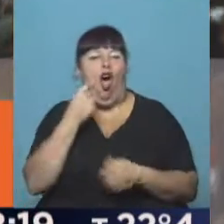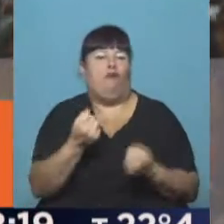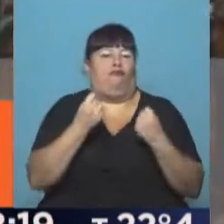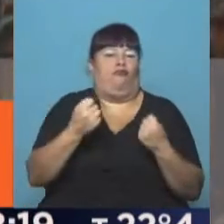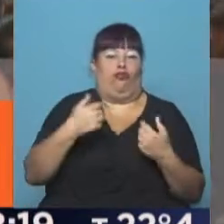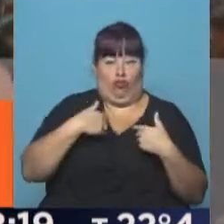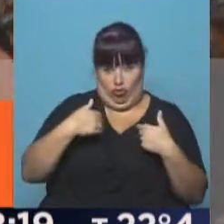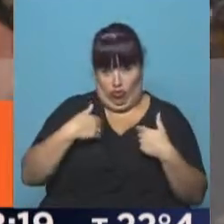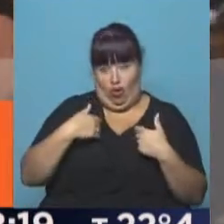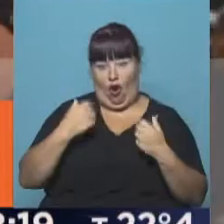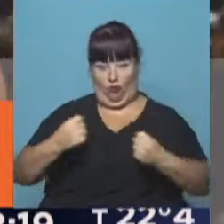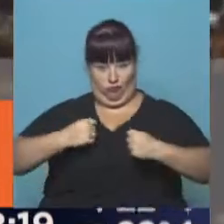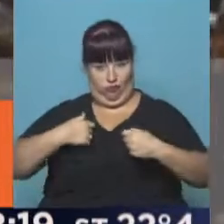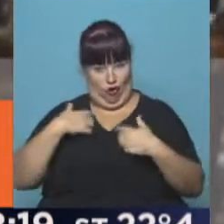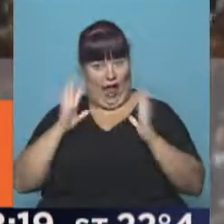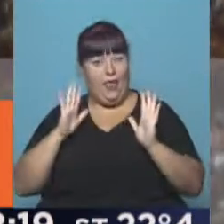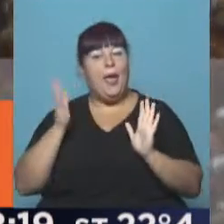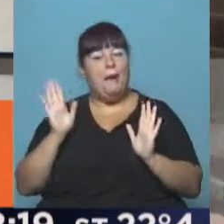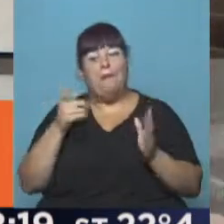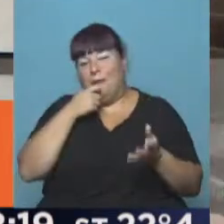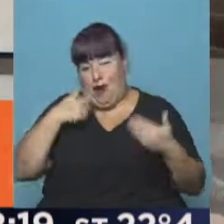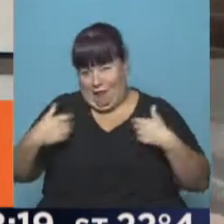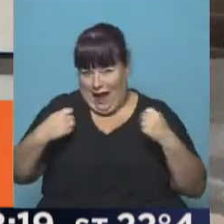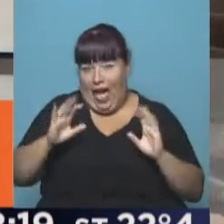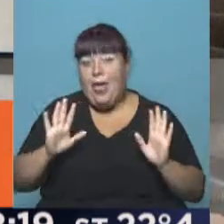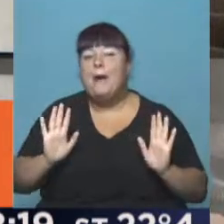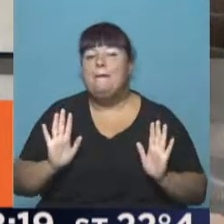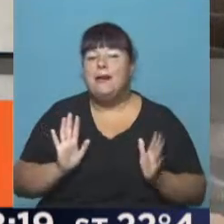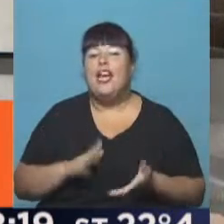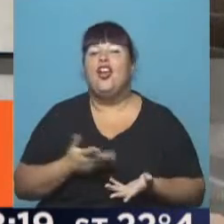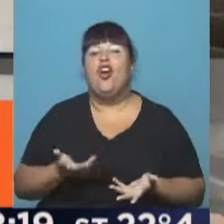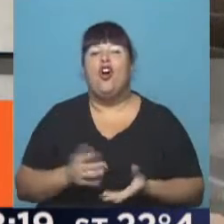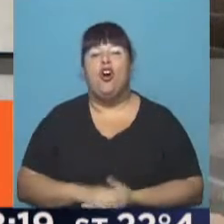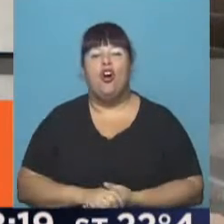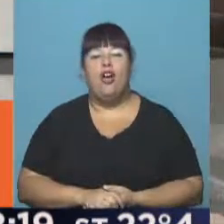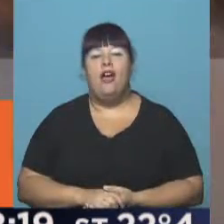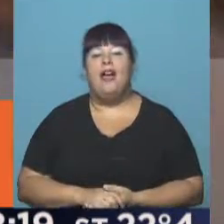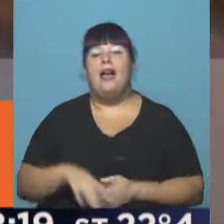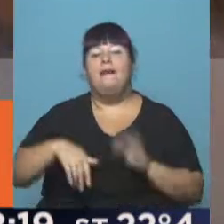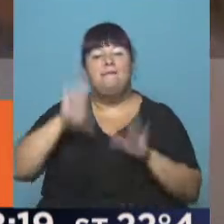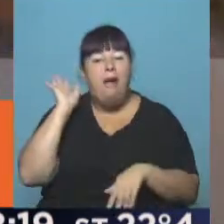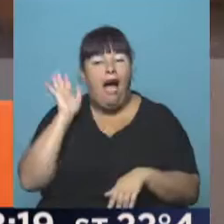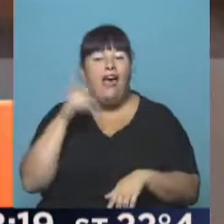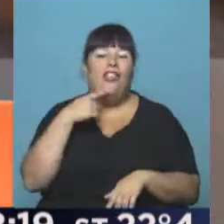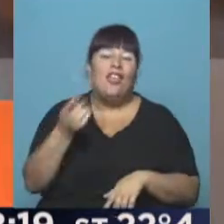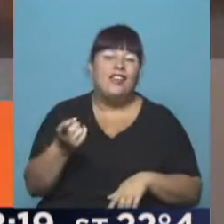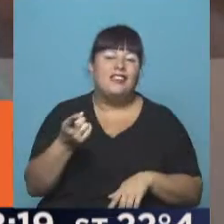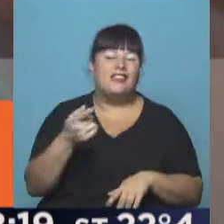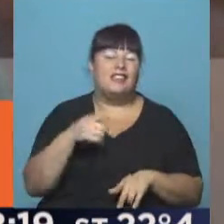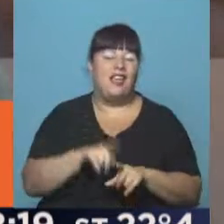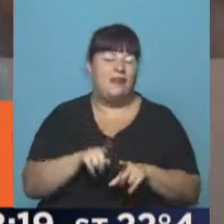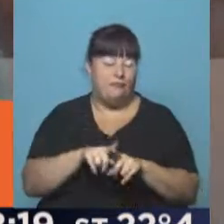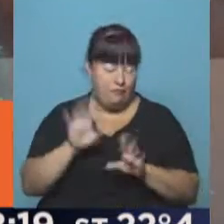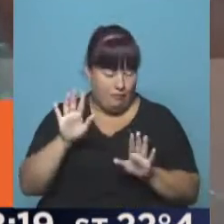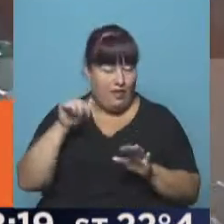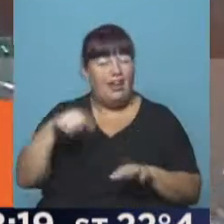en mi caso tengo mucha robustez, por ejemplo, pero en general se ha superado,